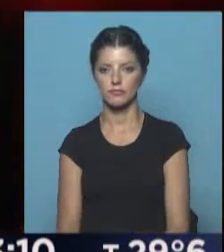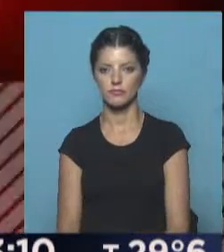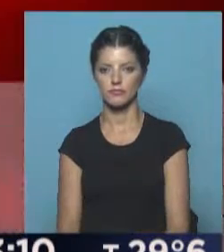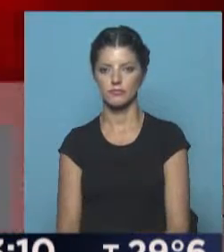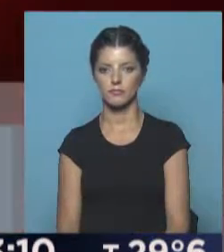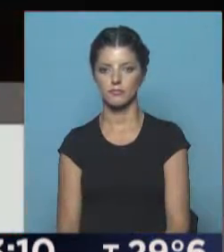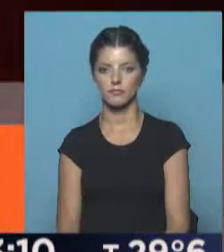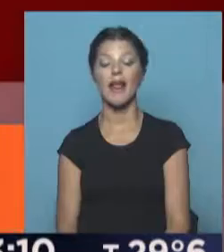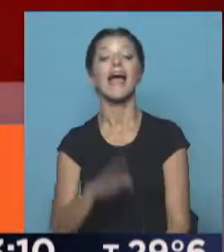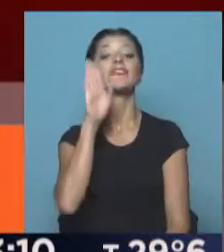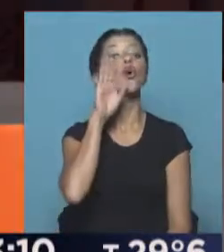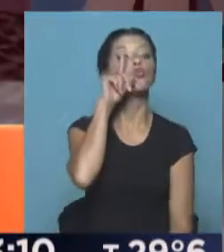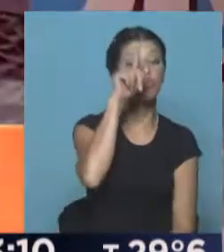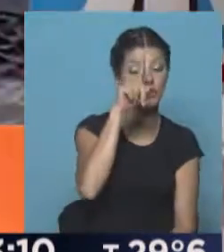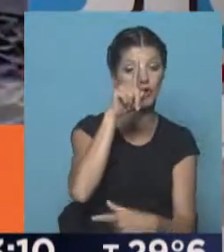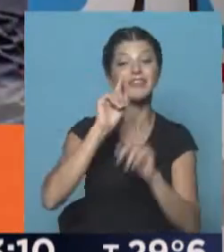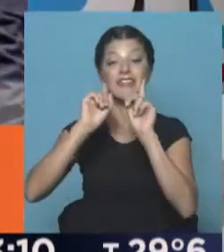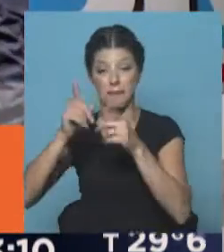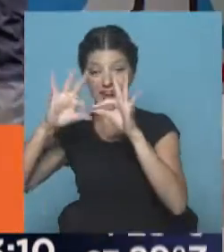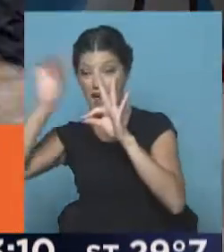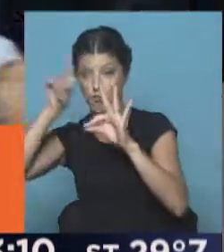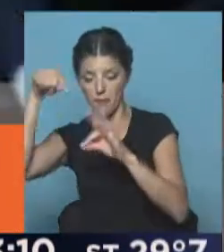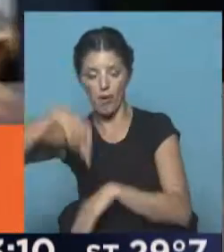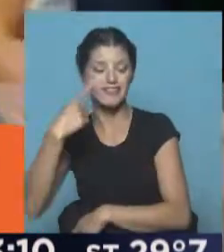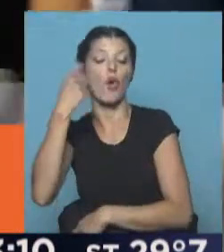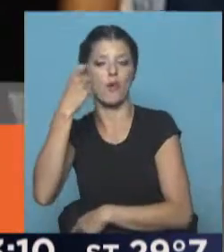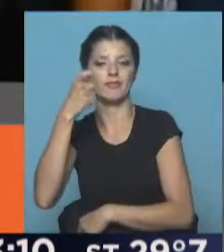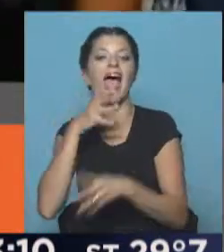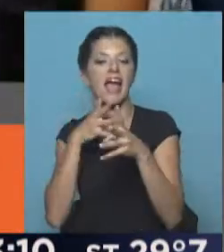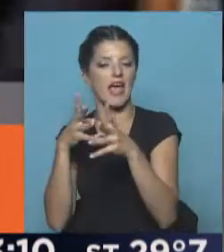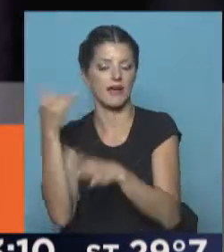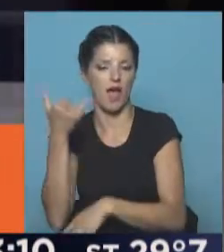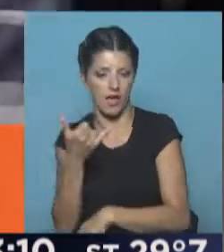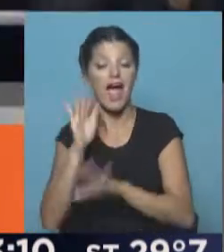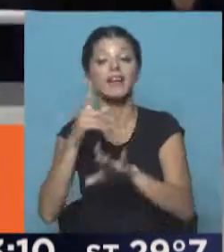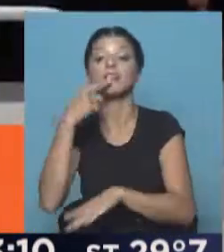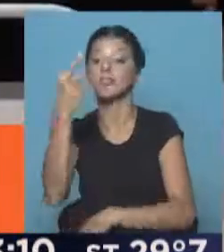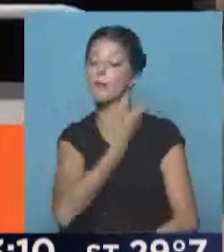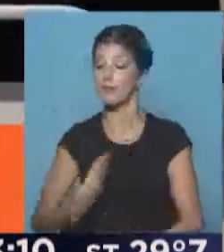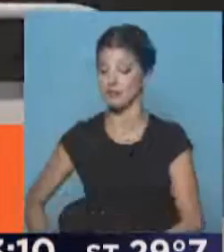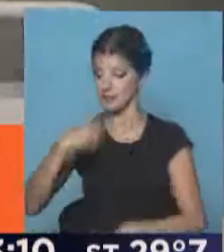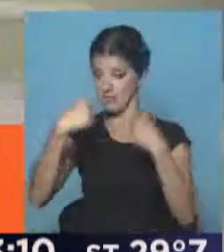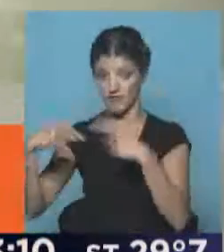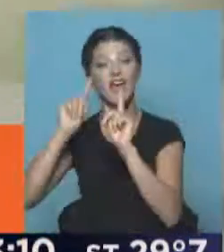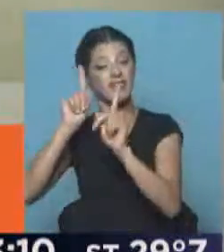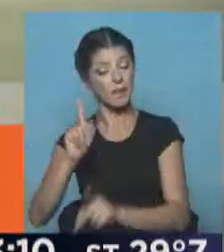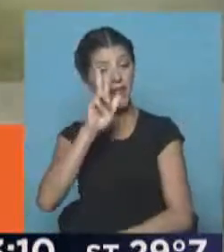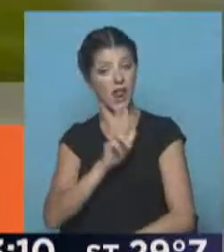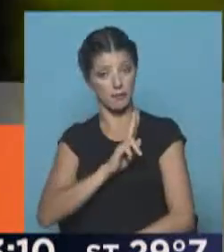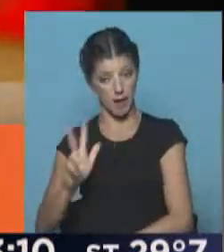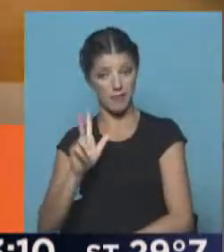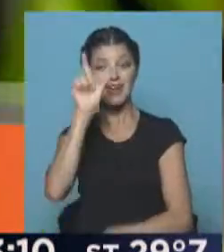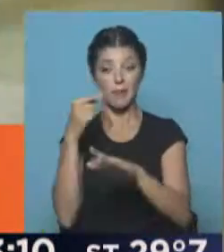Como Estados Unidos, Europa cayó en la cuenta de que está en guerra. Lo dicen los jefes de Estado y hasta el Papa, y sus